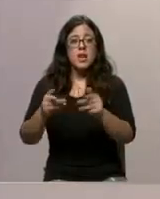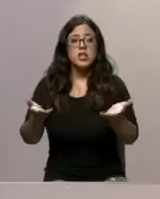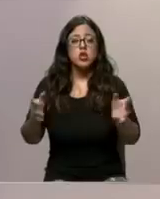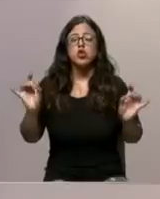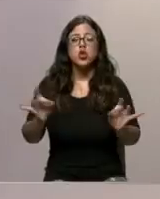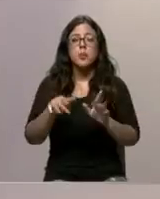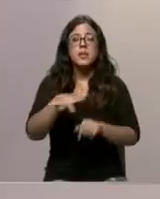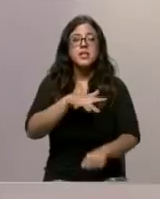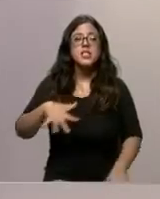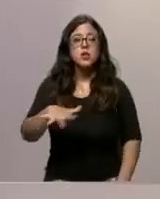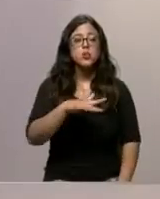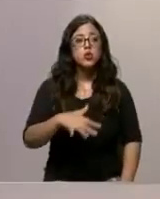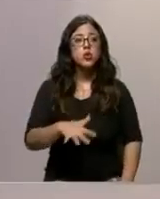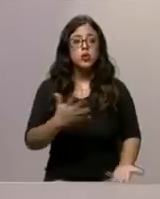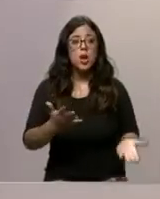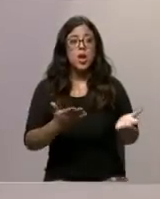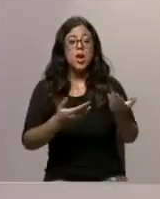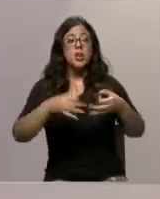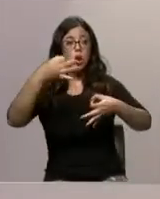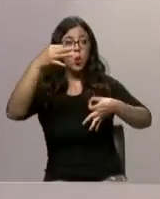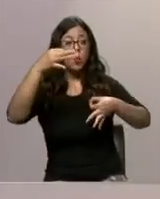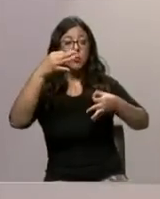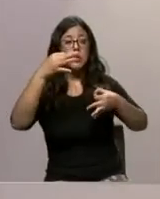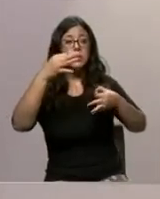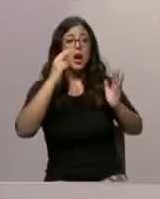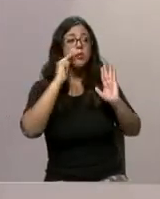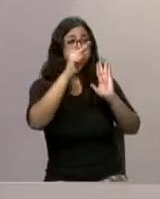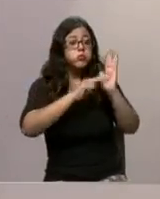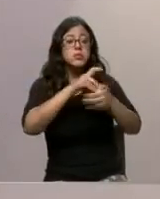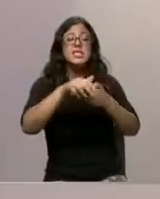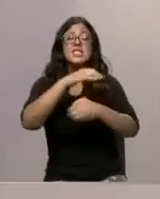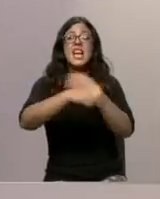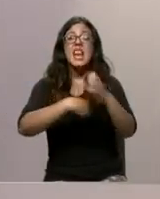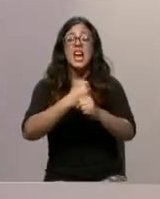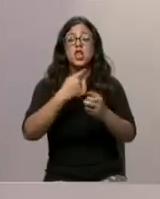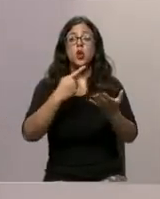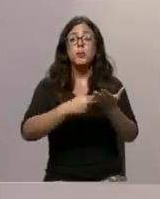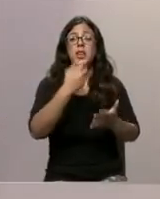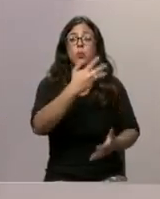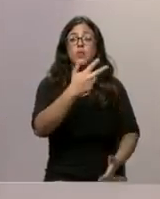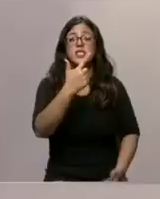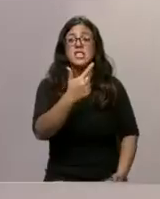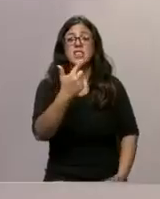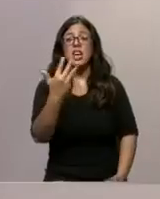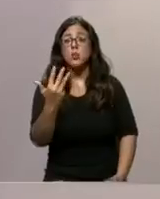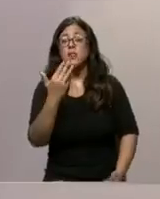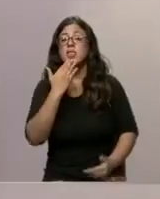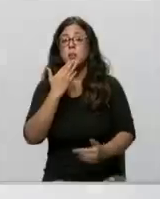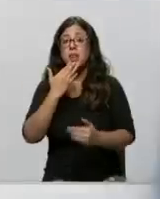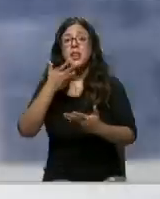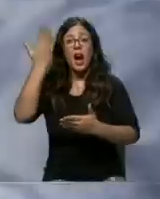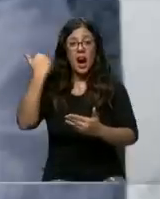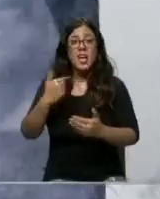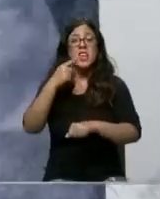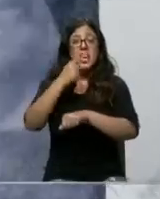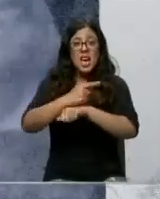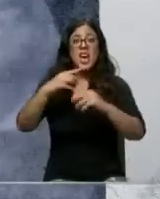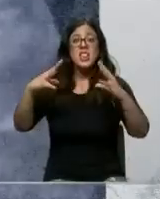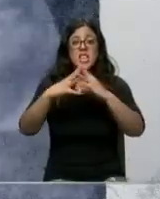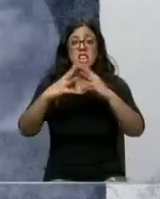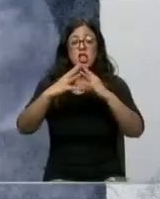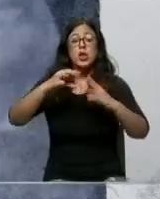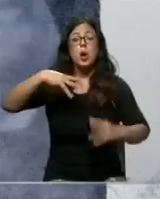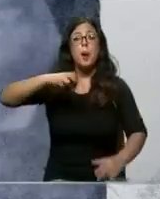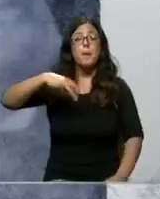hechos que están bien documentados desde el año 79. Hubo un proceso del colegio médico incluso durante la propia dictadura. Manfred